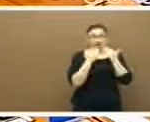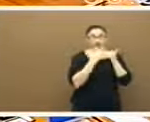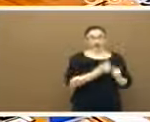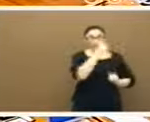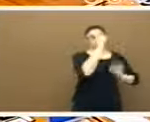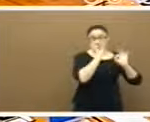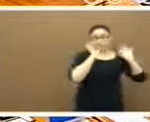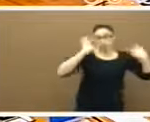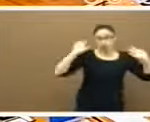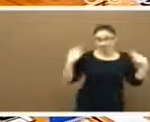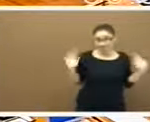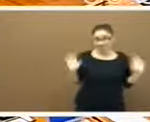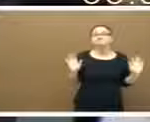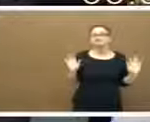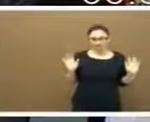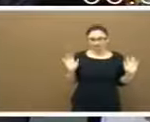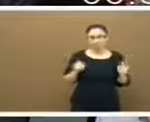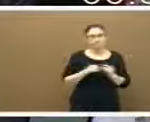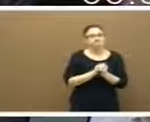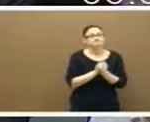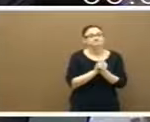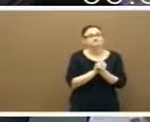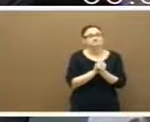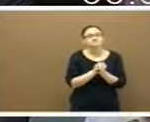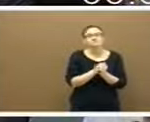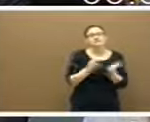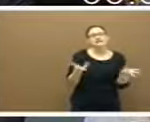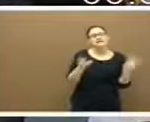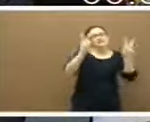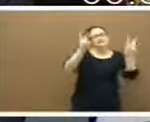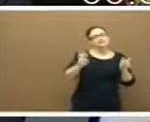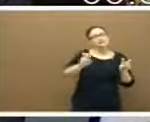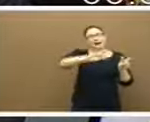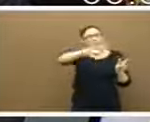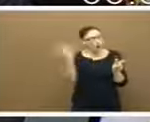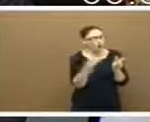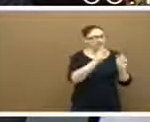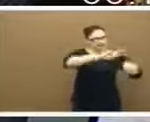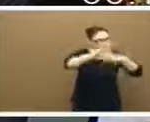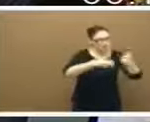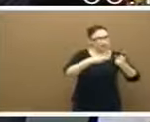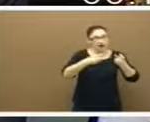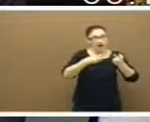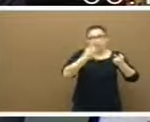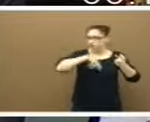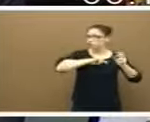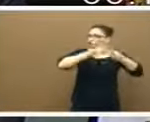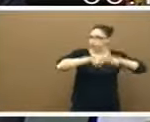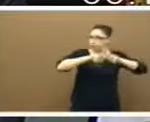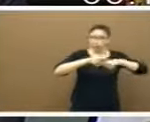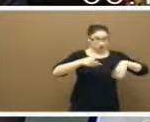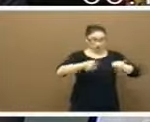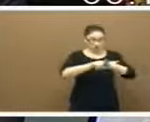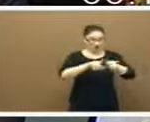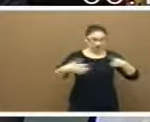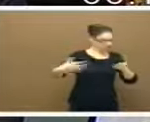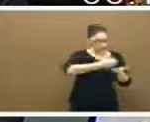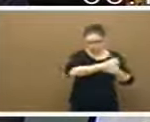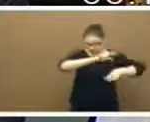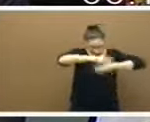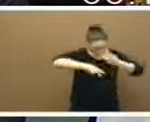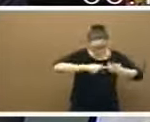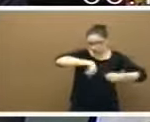duda. Respecto a las otras enmiendas, pues nosotros las analizaremos, como vamos a hacer con todas las enmiendas, señor escribano, las